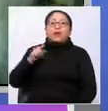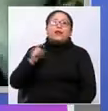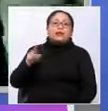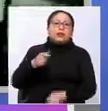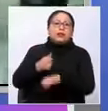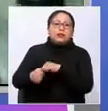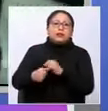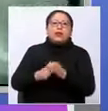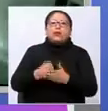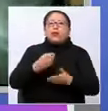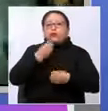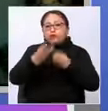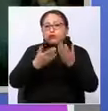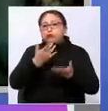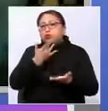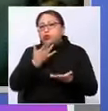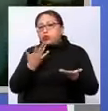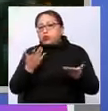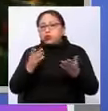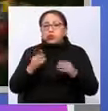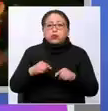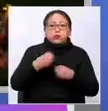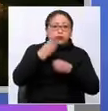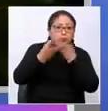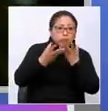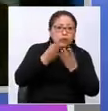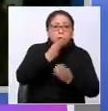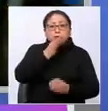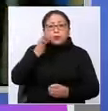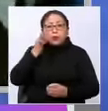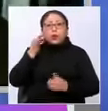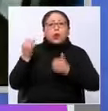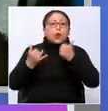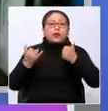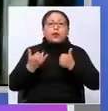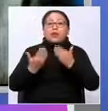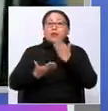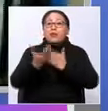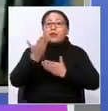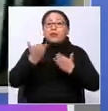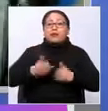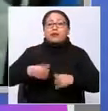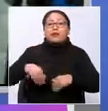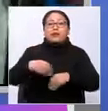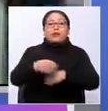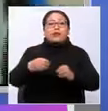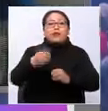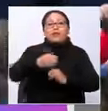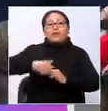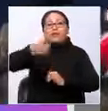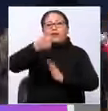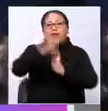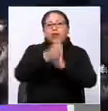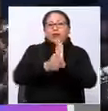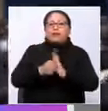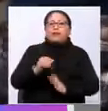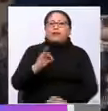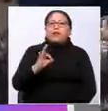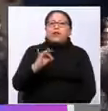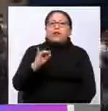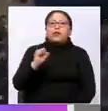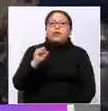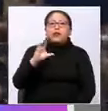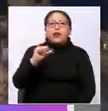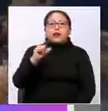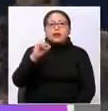esas declaraciones y este es el panorama que se vive a esta hora de la mañana en la Fiscalía de La Paz. Hemos